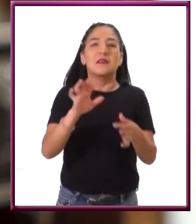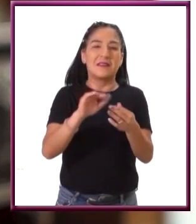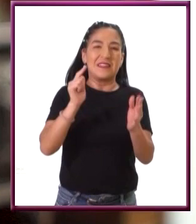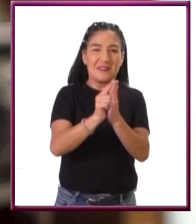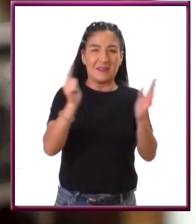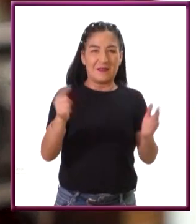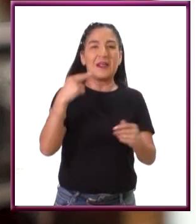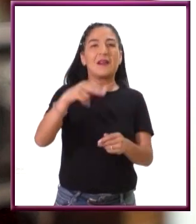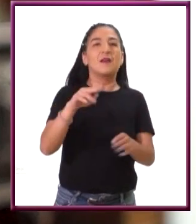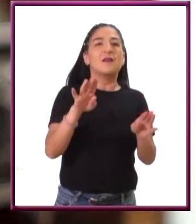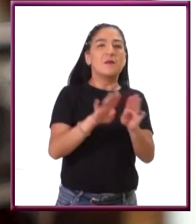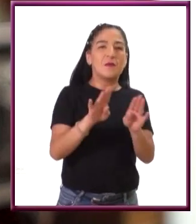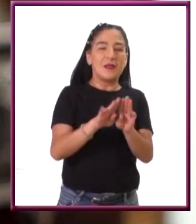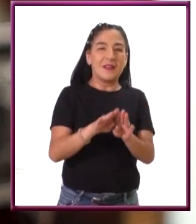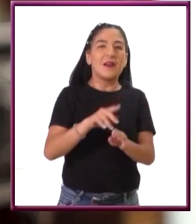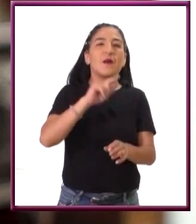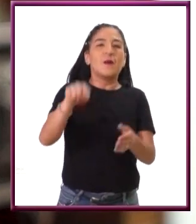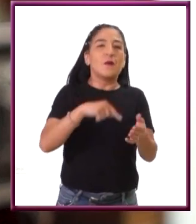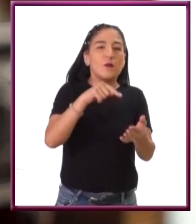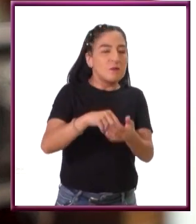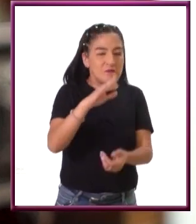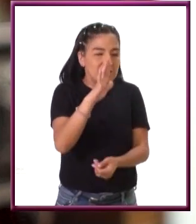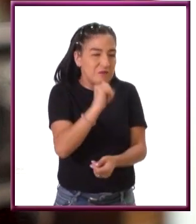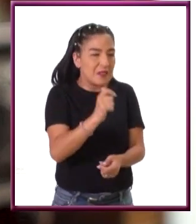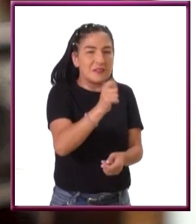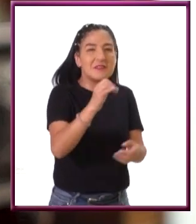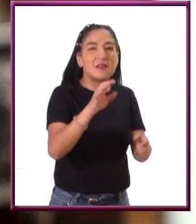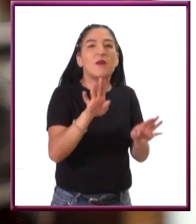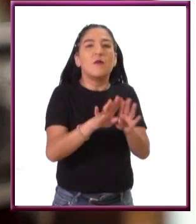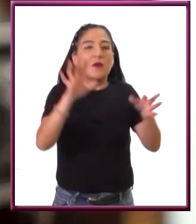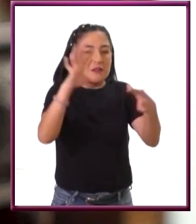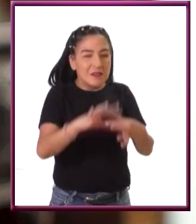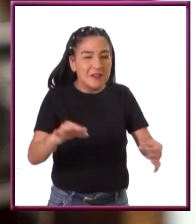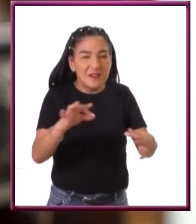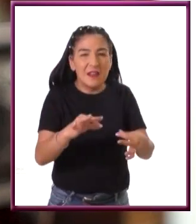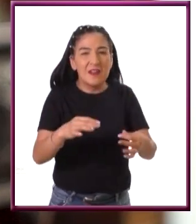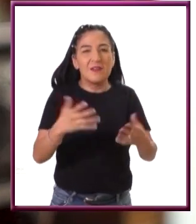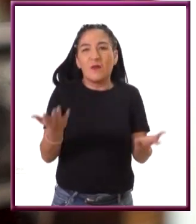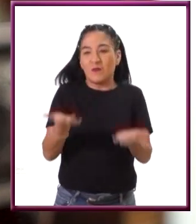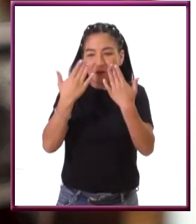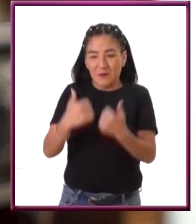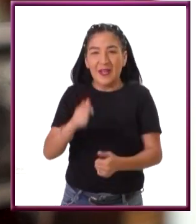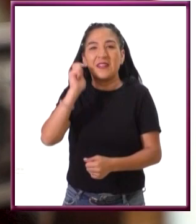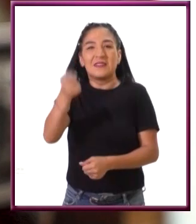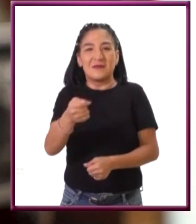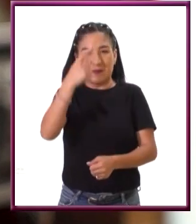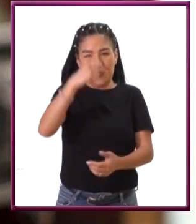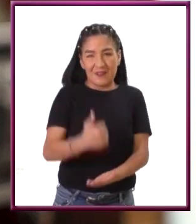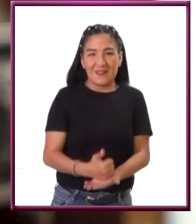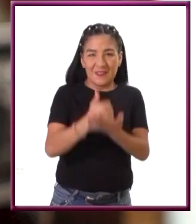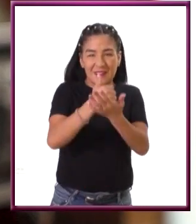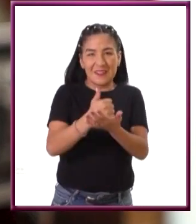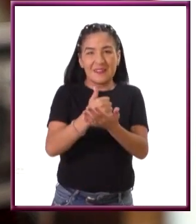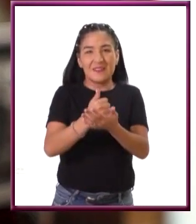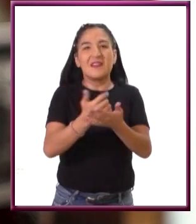en este libro que se llama La dominación masculina, y va a decir, no podemos explicarnos, o no hay nada que nos ayude realmente a